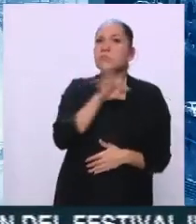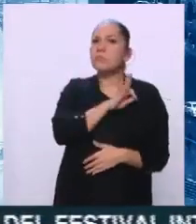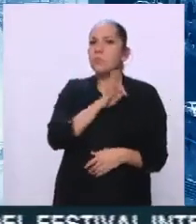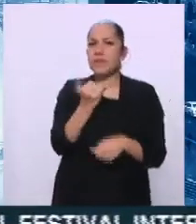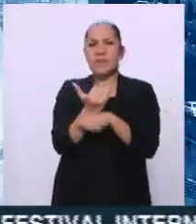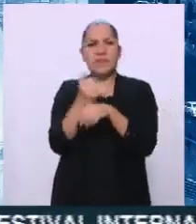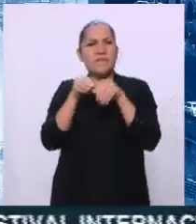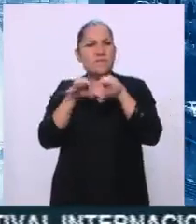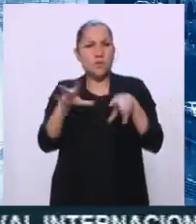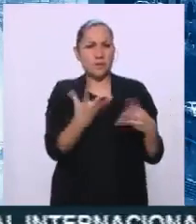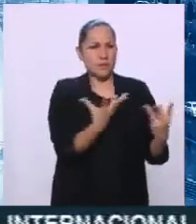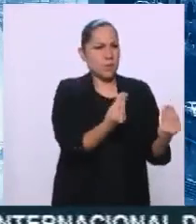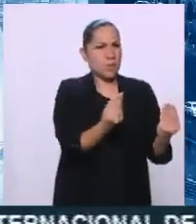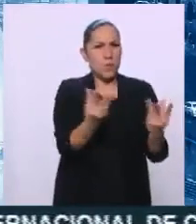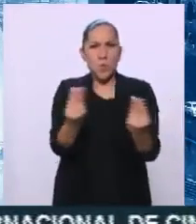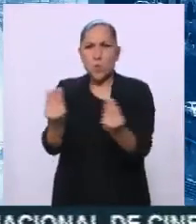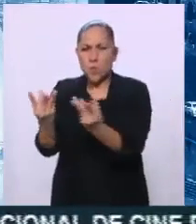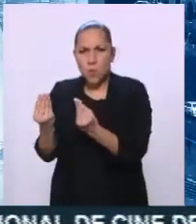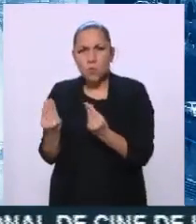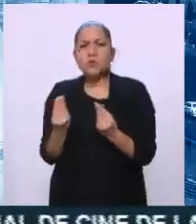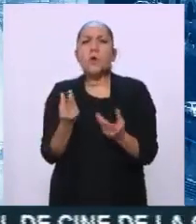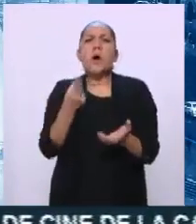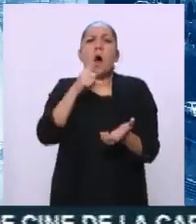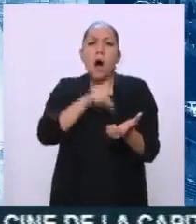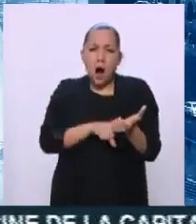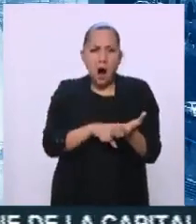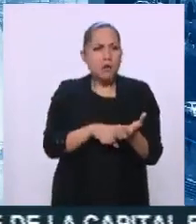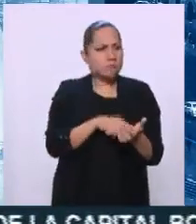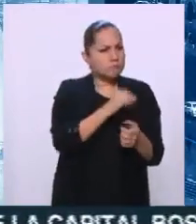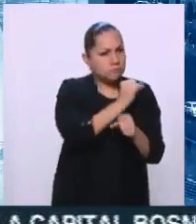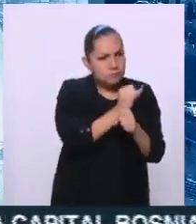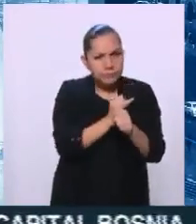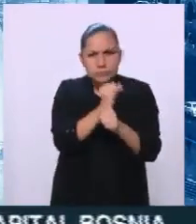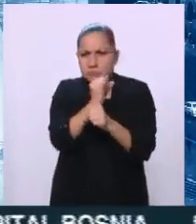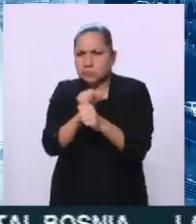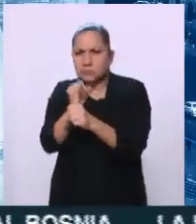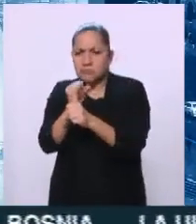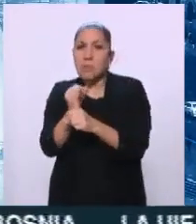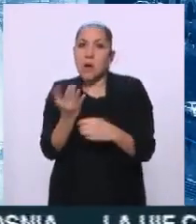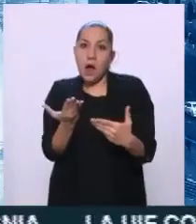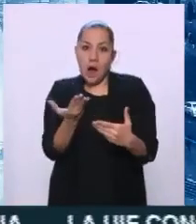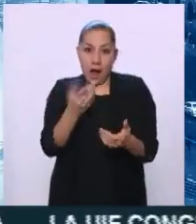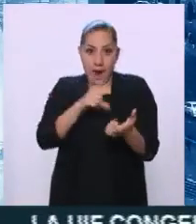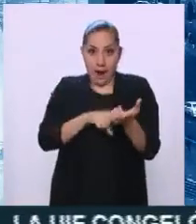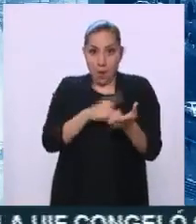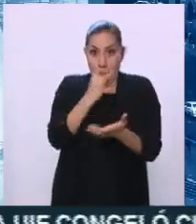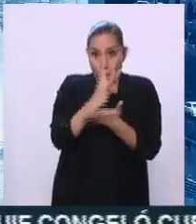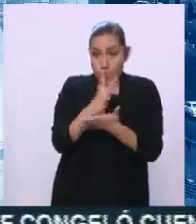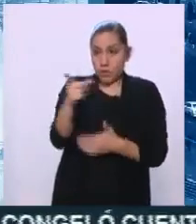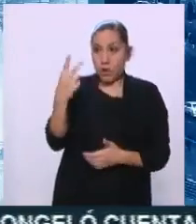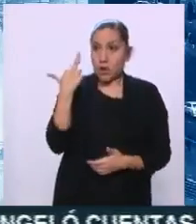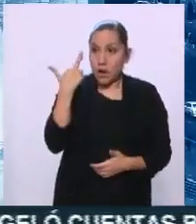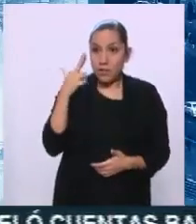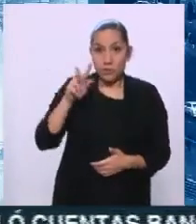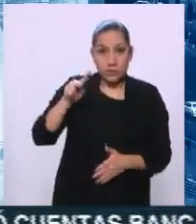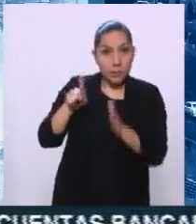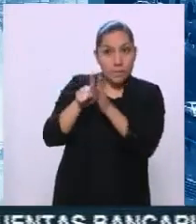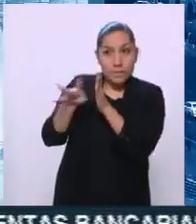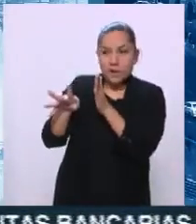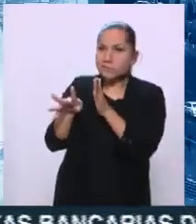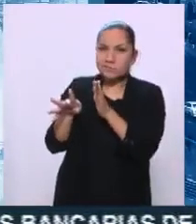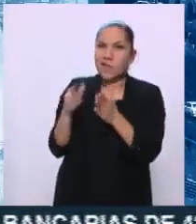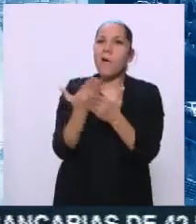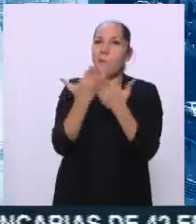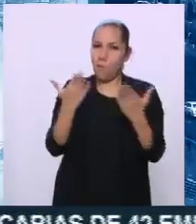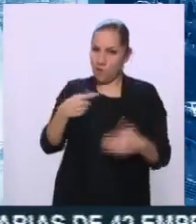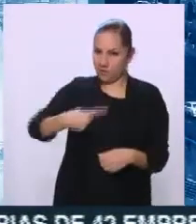tiene su propio punto de vista, que no se está informando a partir de lo que está escuchando de los medios. Y eso hace una diferencia muy